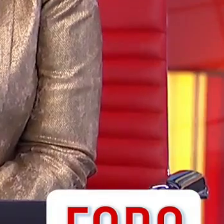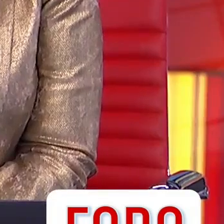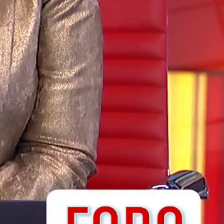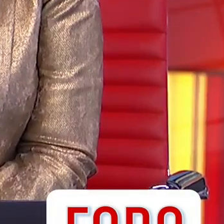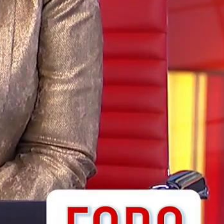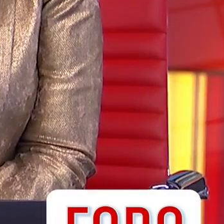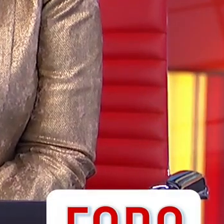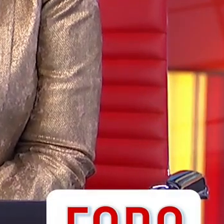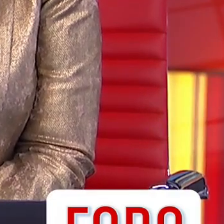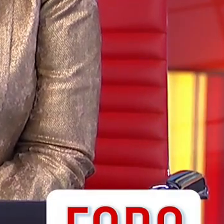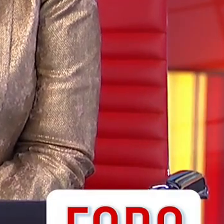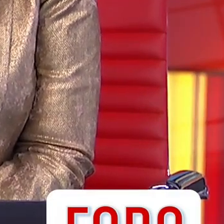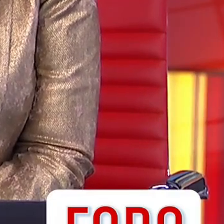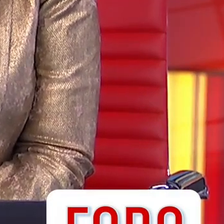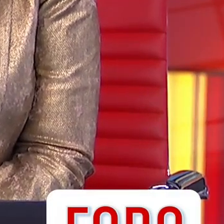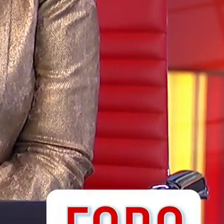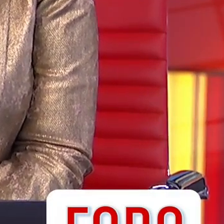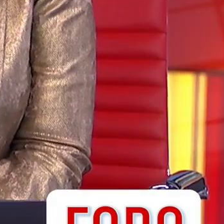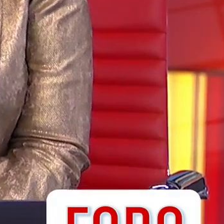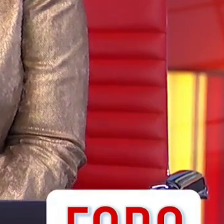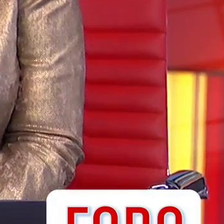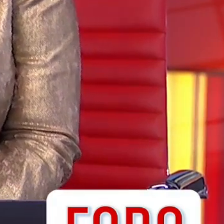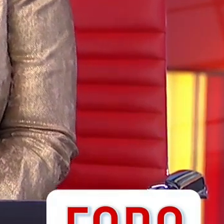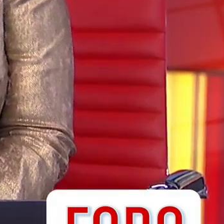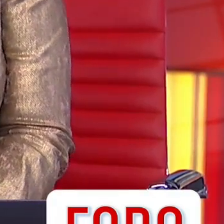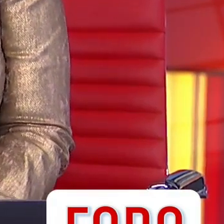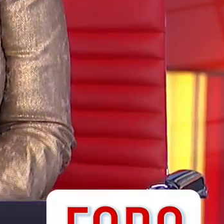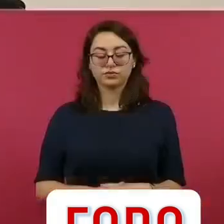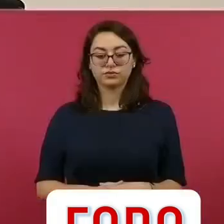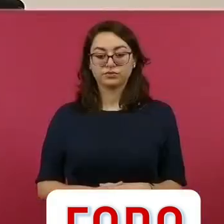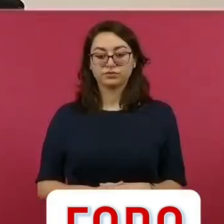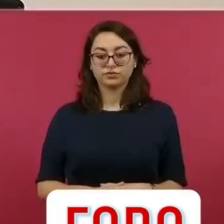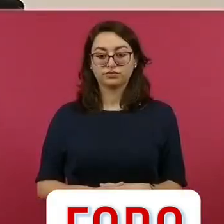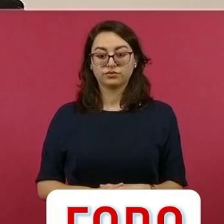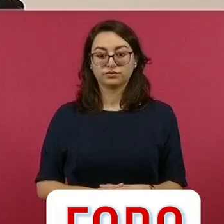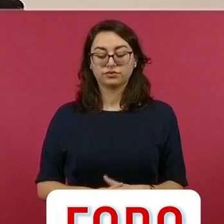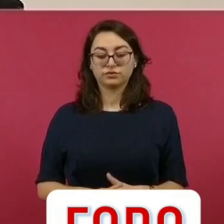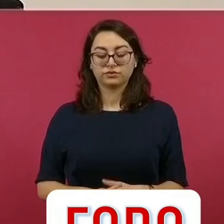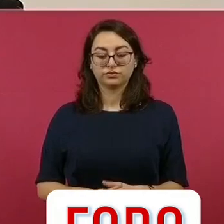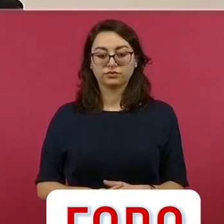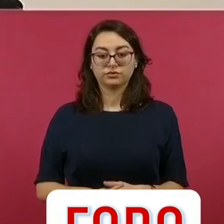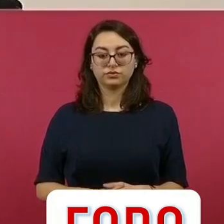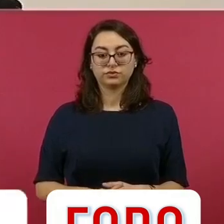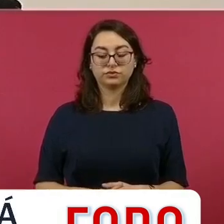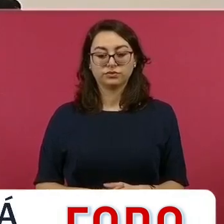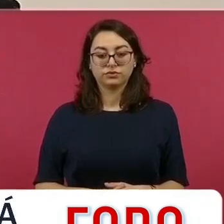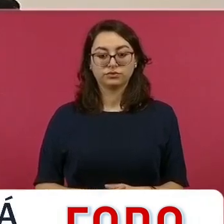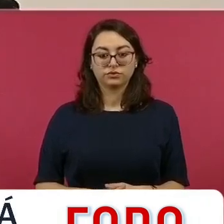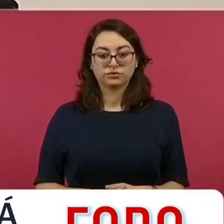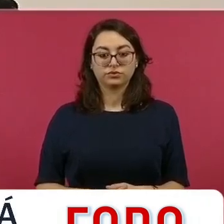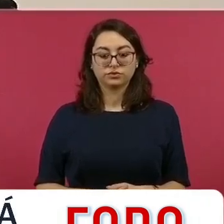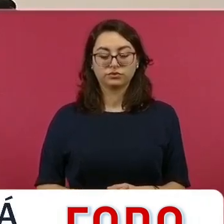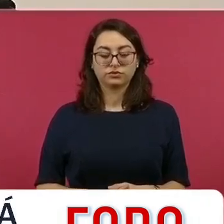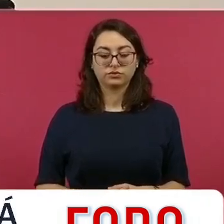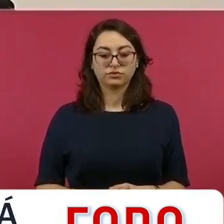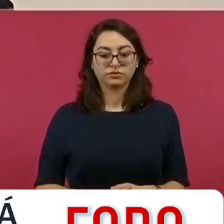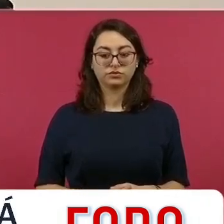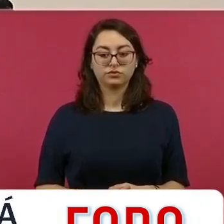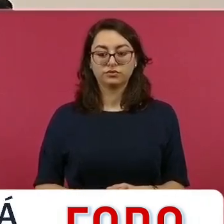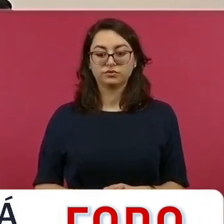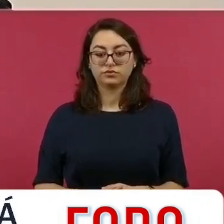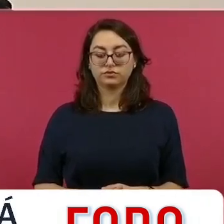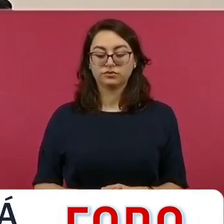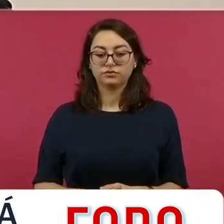Rosa Isela Rodríguez, Secretaria de Seguridad y Protección Ciudadana, aseguró esta mañana que fueron productivas las reuniones bilateral y trilateral